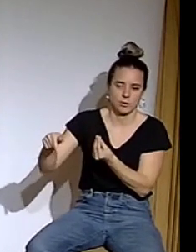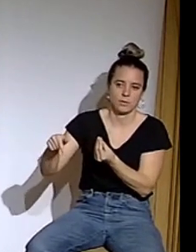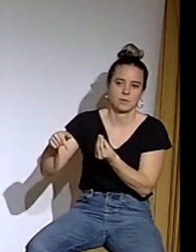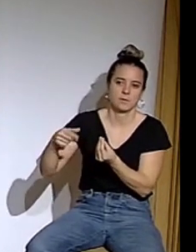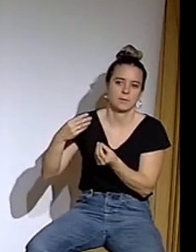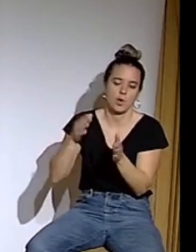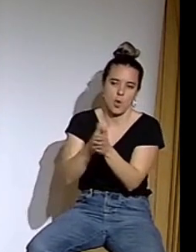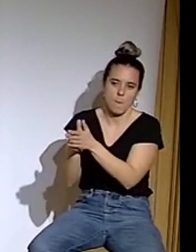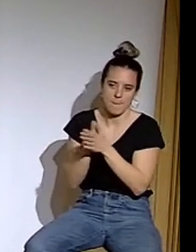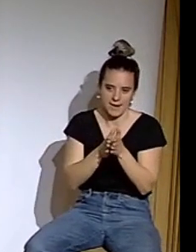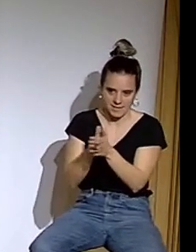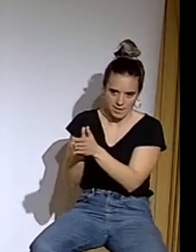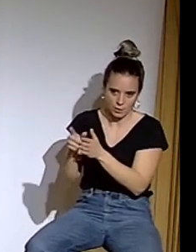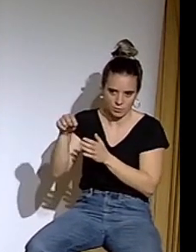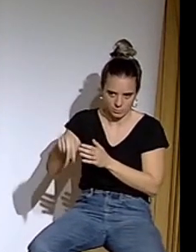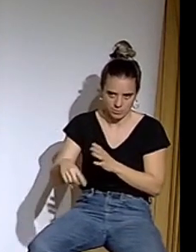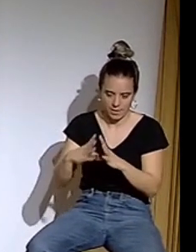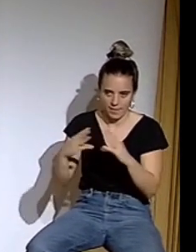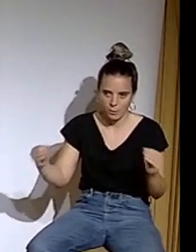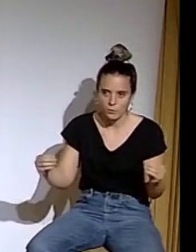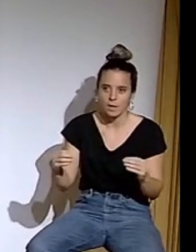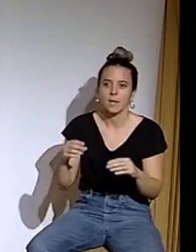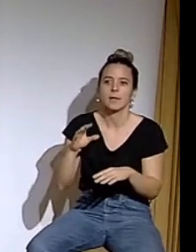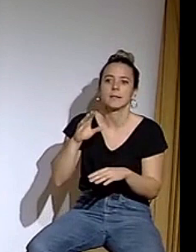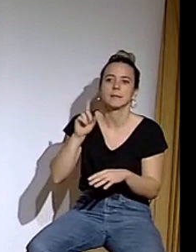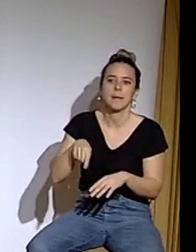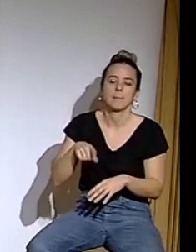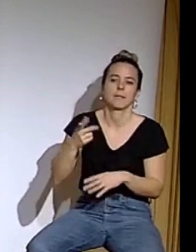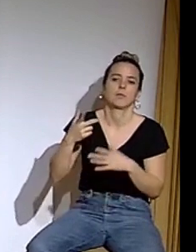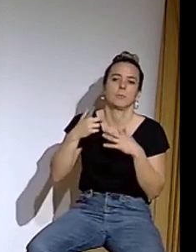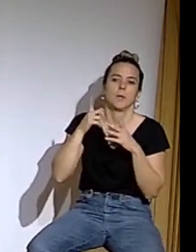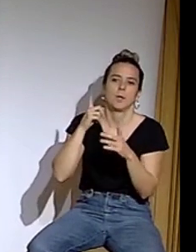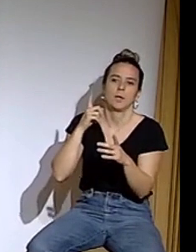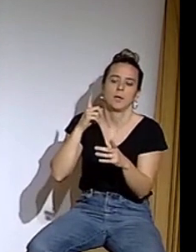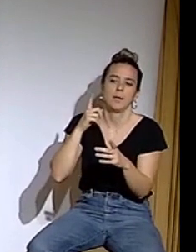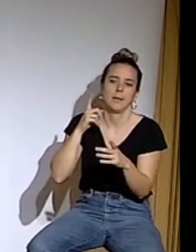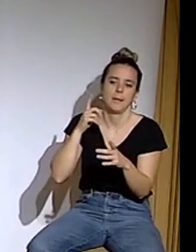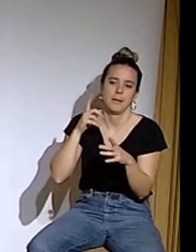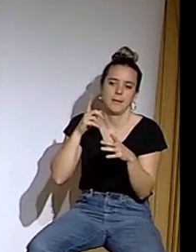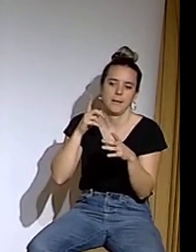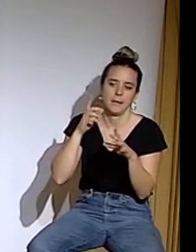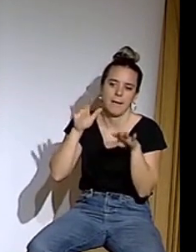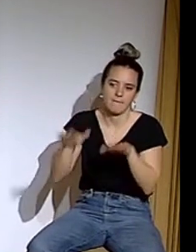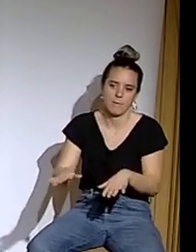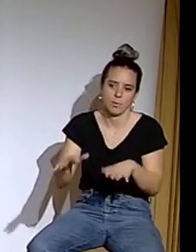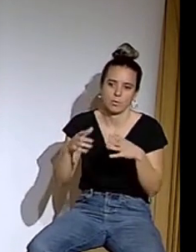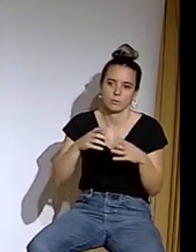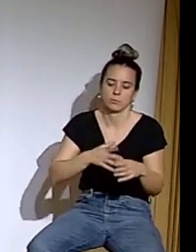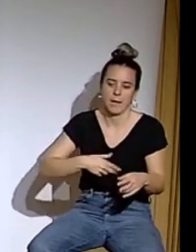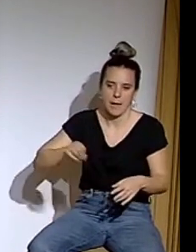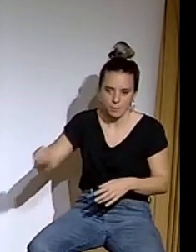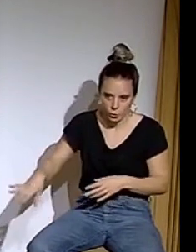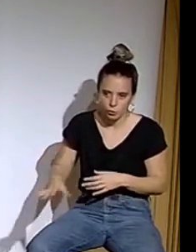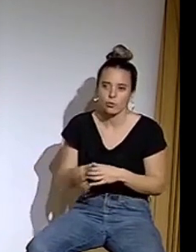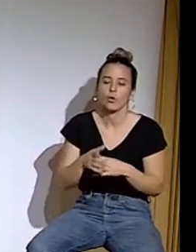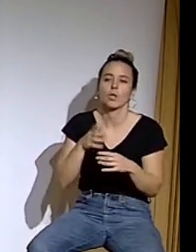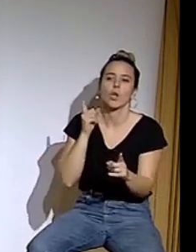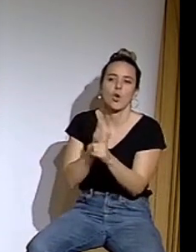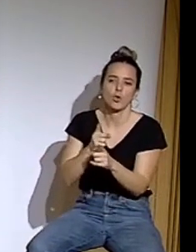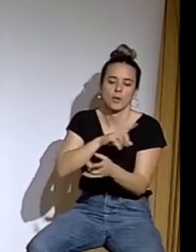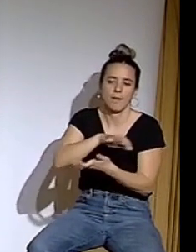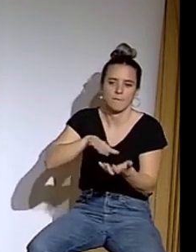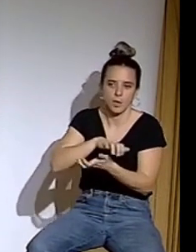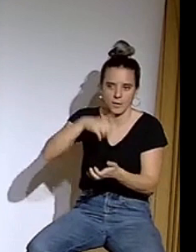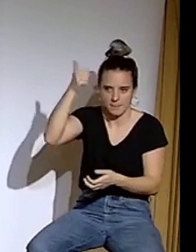en reivindicaciones por derecho al aborto y contra la violencia machista ahora os doy os damos paso y si queréis explicarnos un poquito